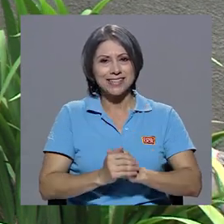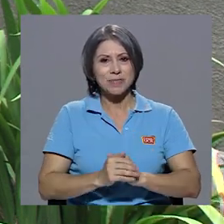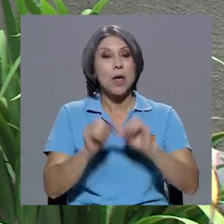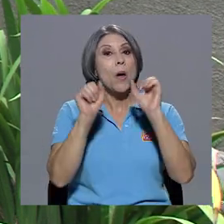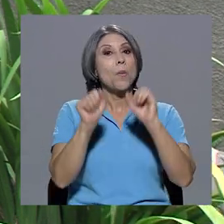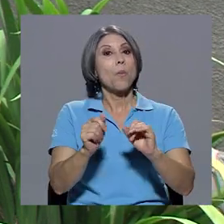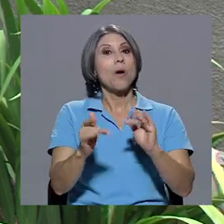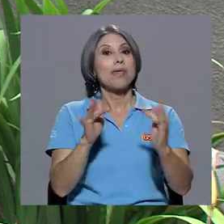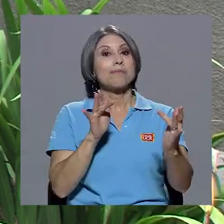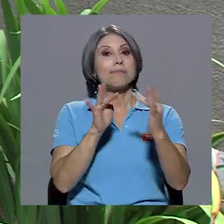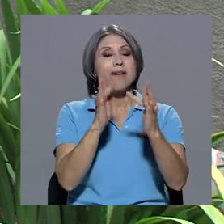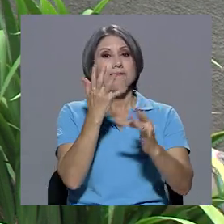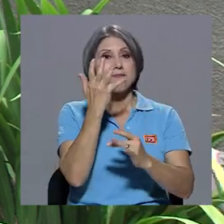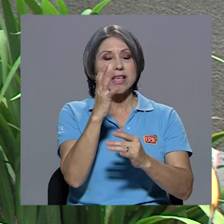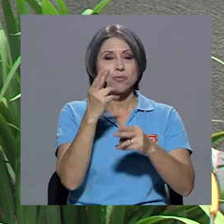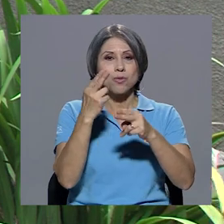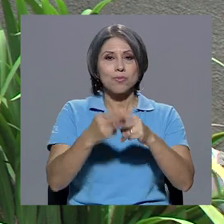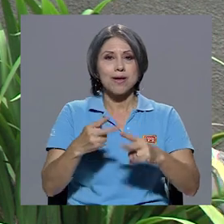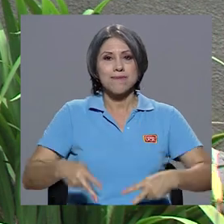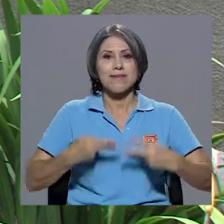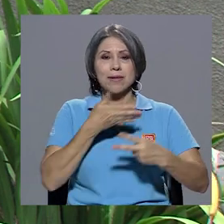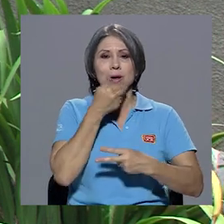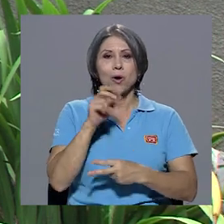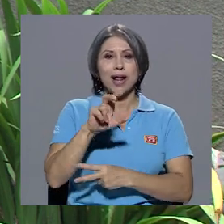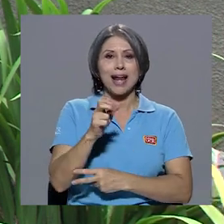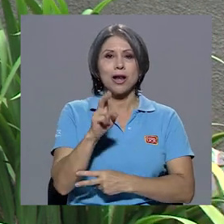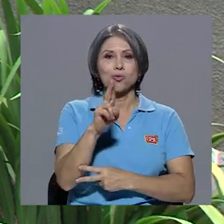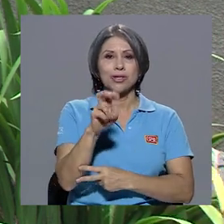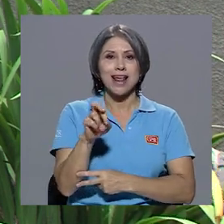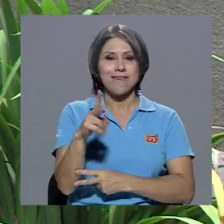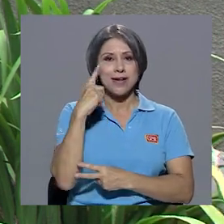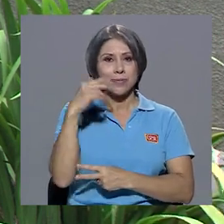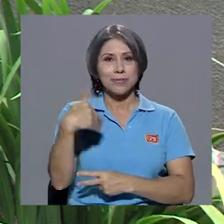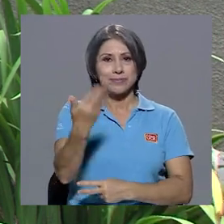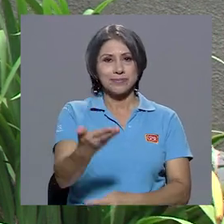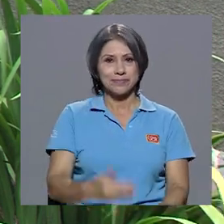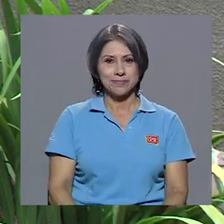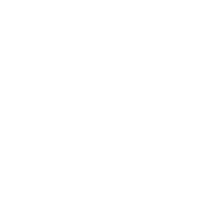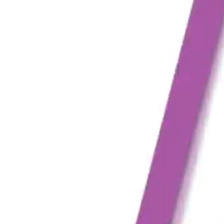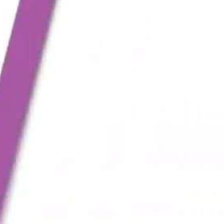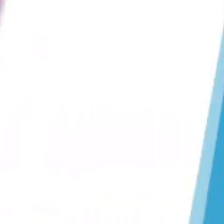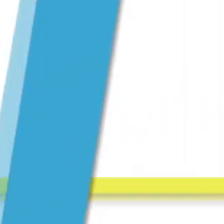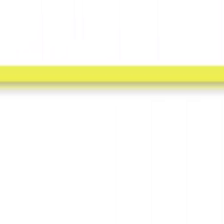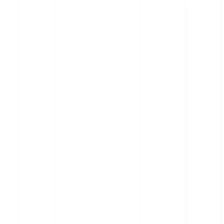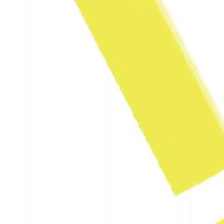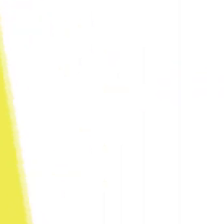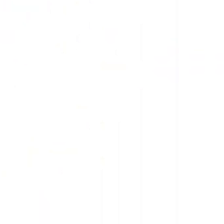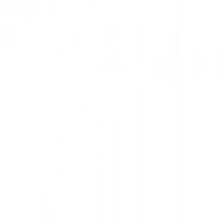hogares. Nos puede seguir en nuestro Facebook Vivir Mejor Canal UCR. Hasta pronto.